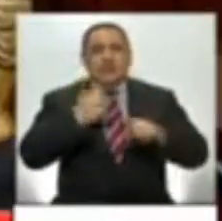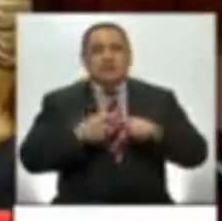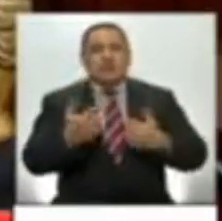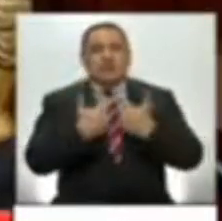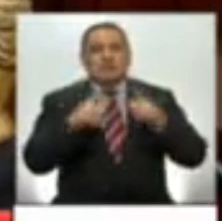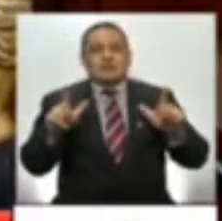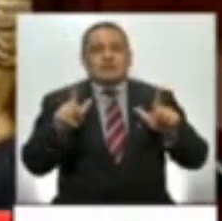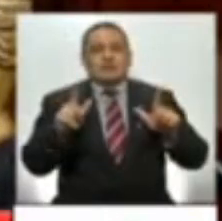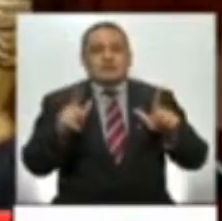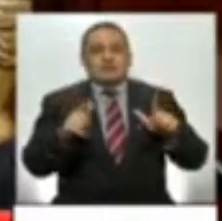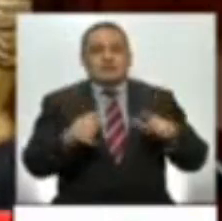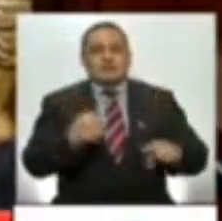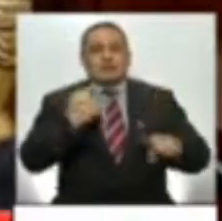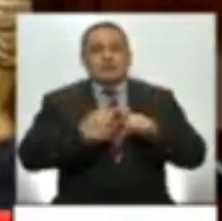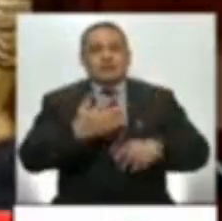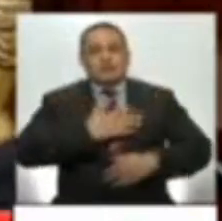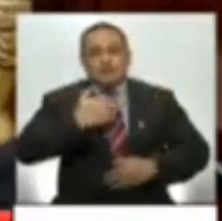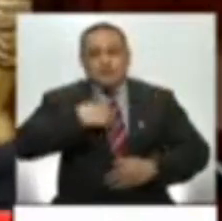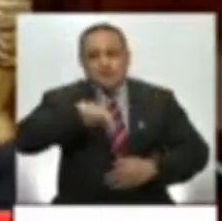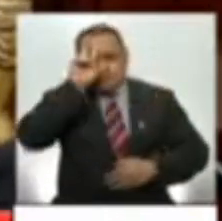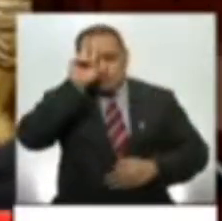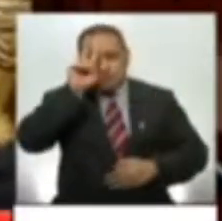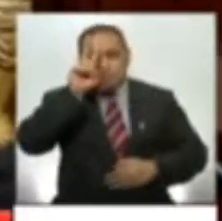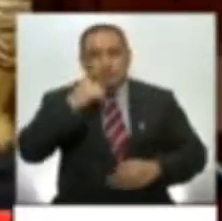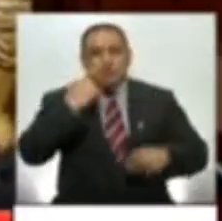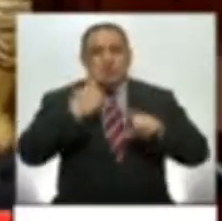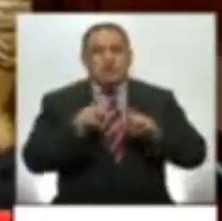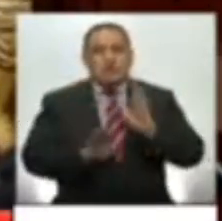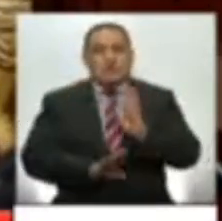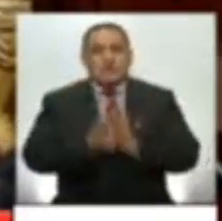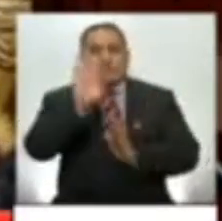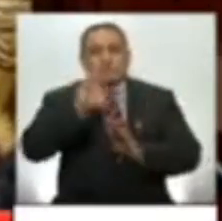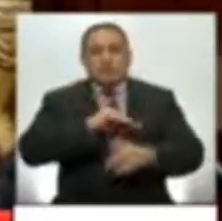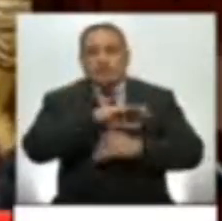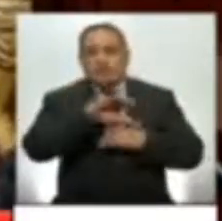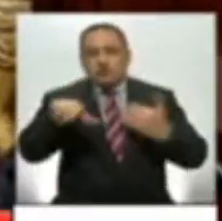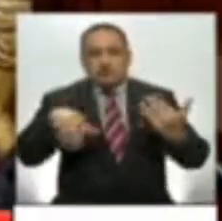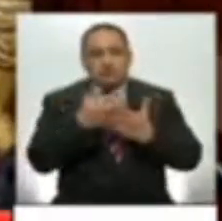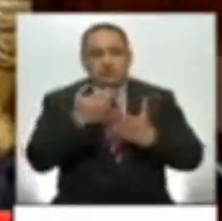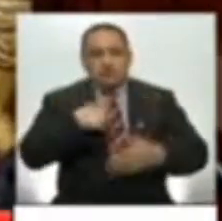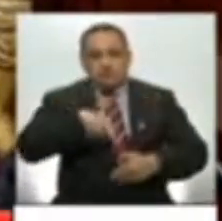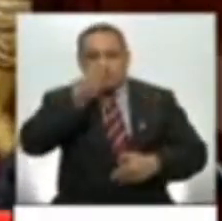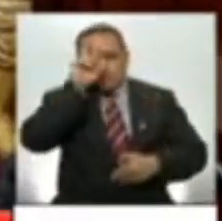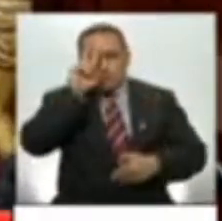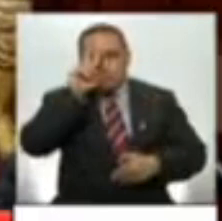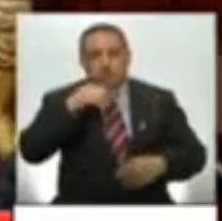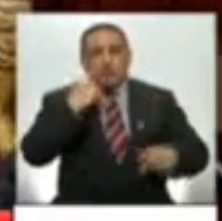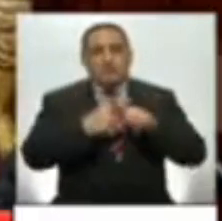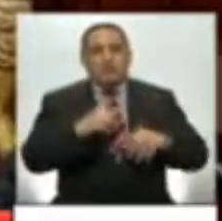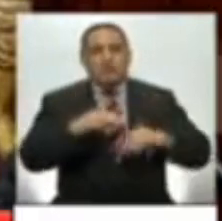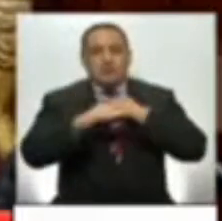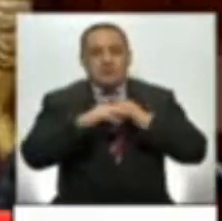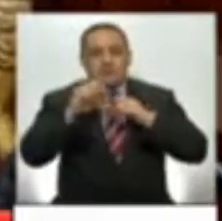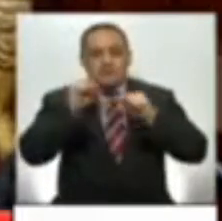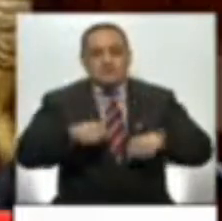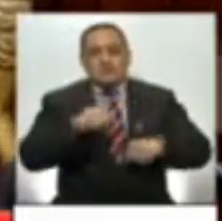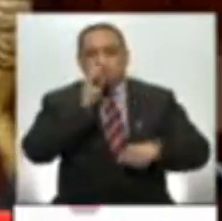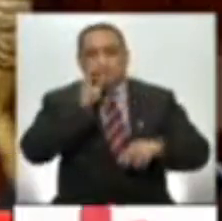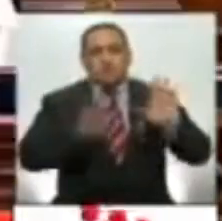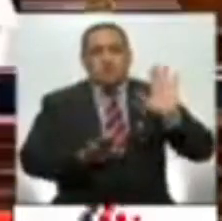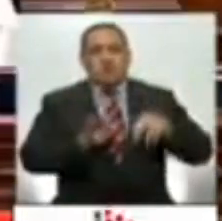libertad, por mi patria, el Perú, por el crecimiento de todo nuestro país, por la democracia, sí,